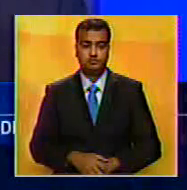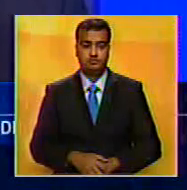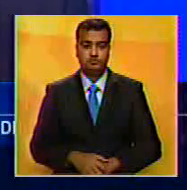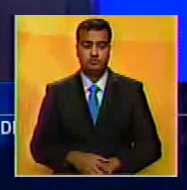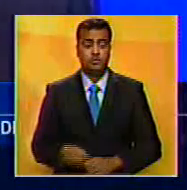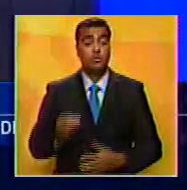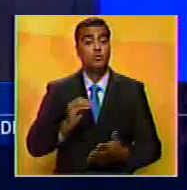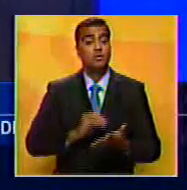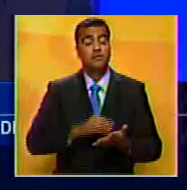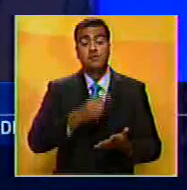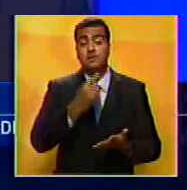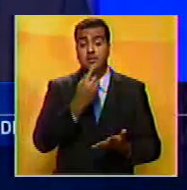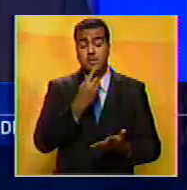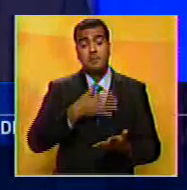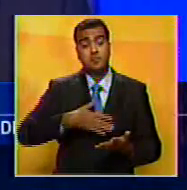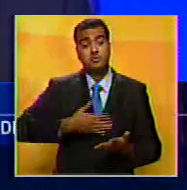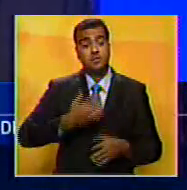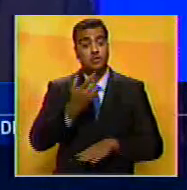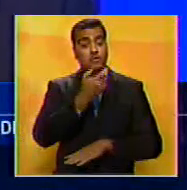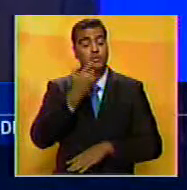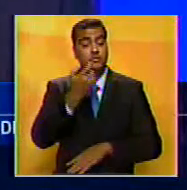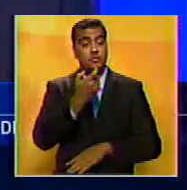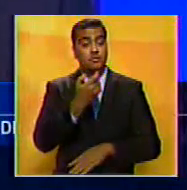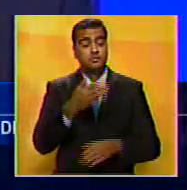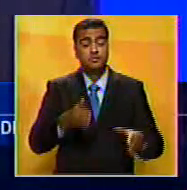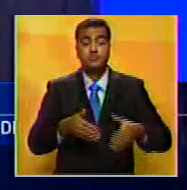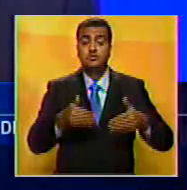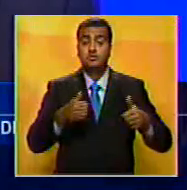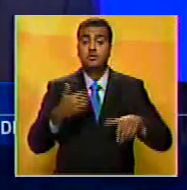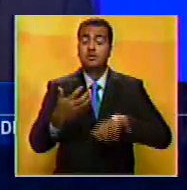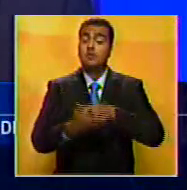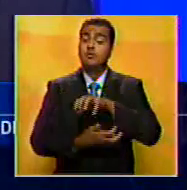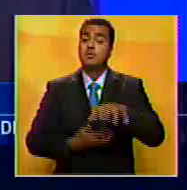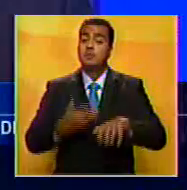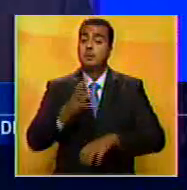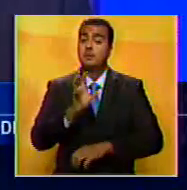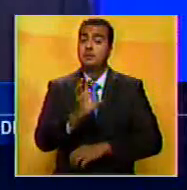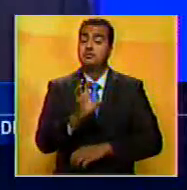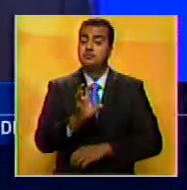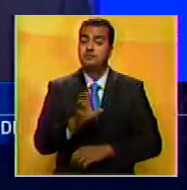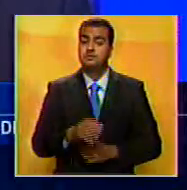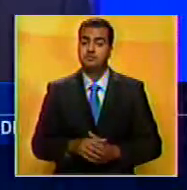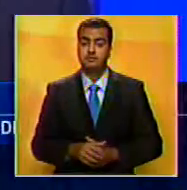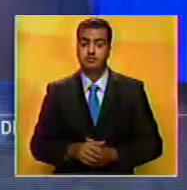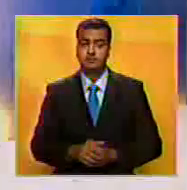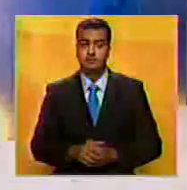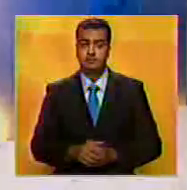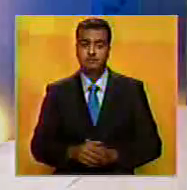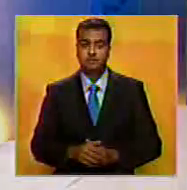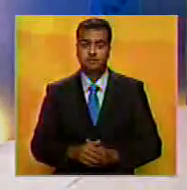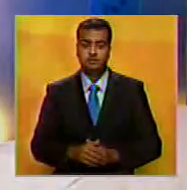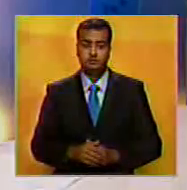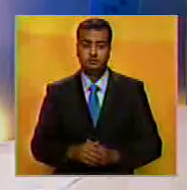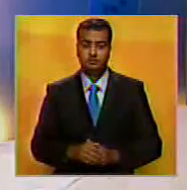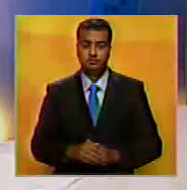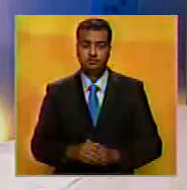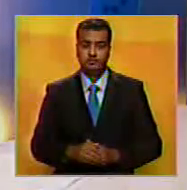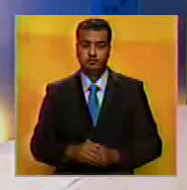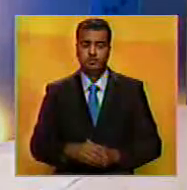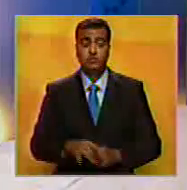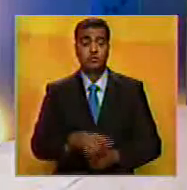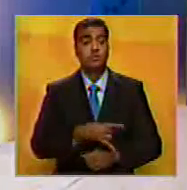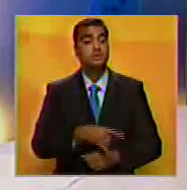Torrealba ratificó la disposición del gobierno de encontrar solución a los problemas del país por la vía del diálogo. Miembros de la